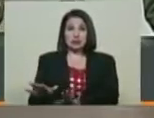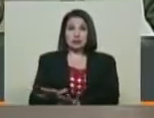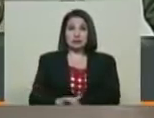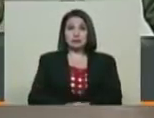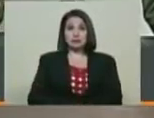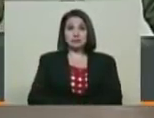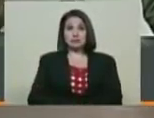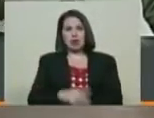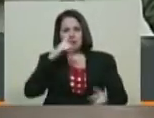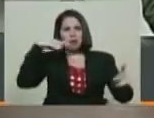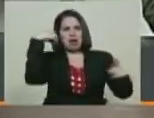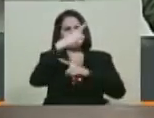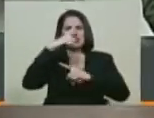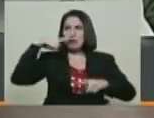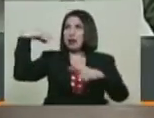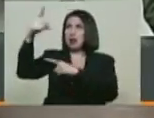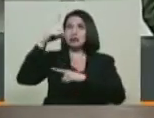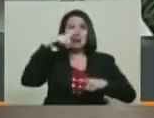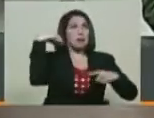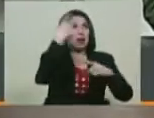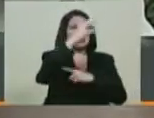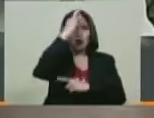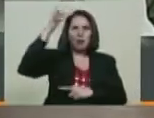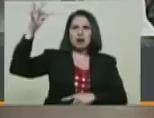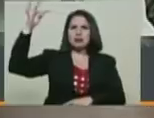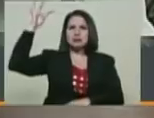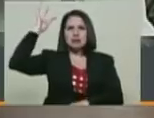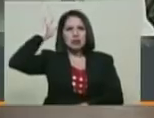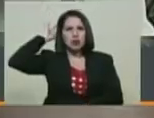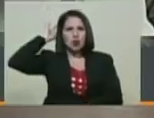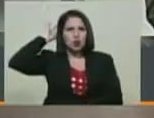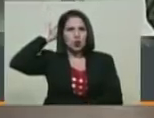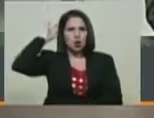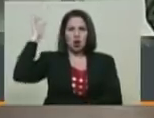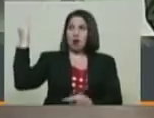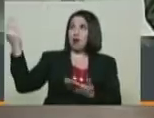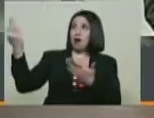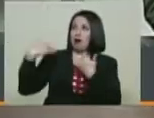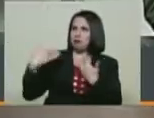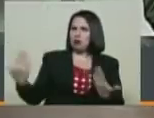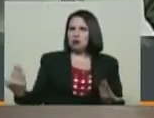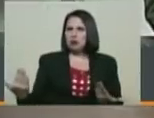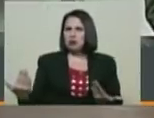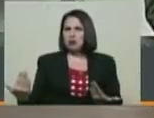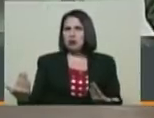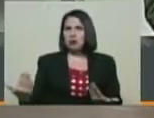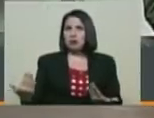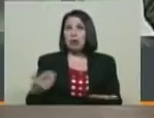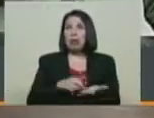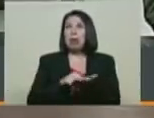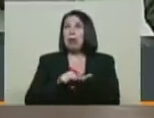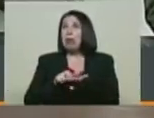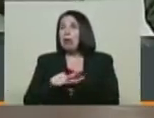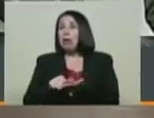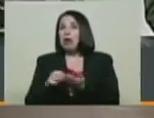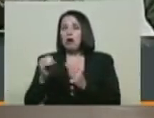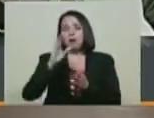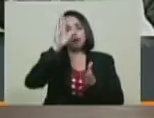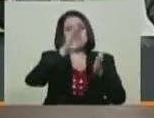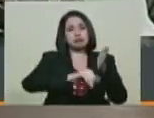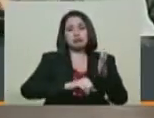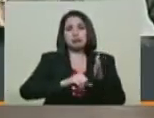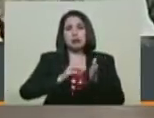que amenaza a los palestinos. O los palestinos me obedecen o les quito la ayuda